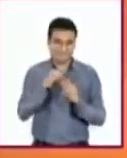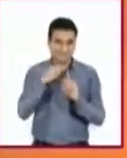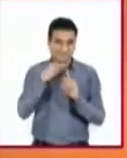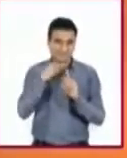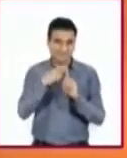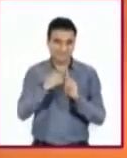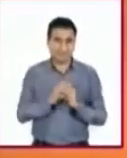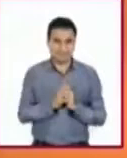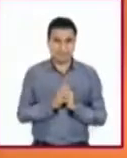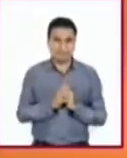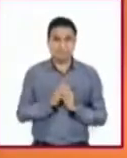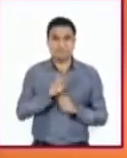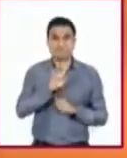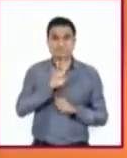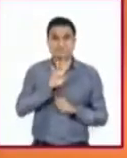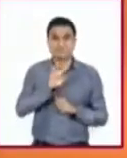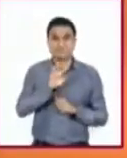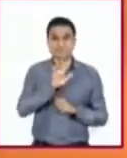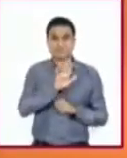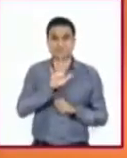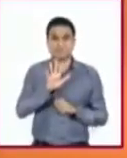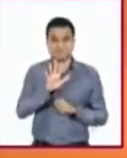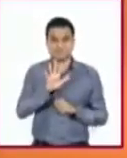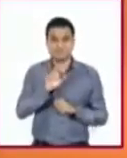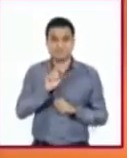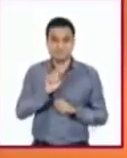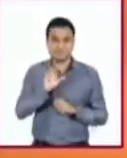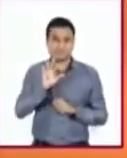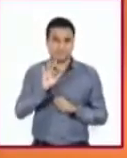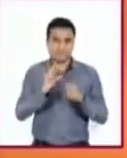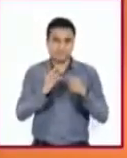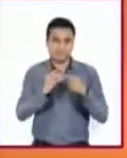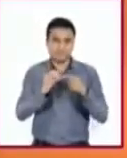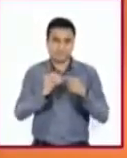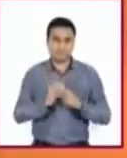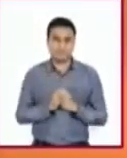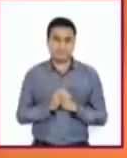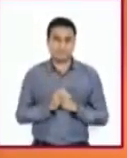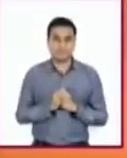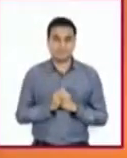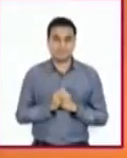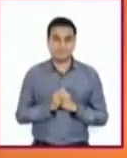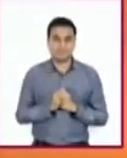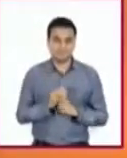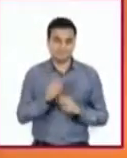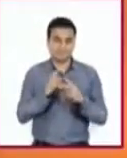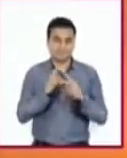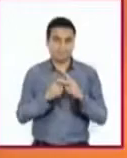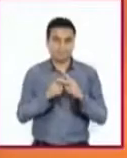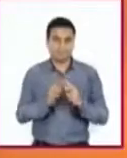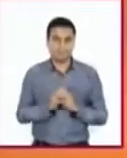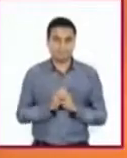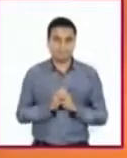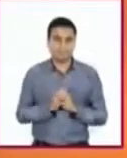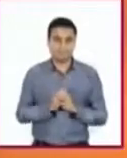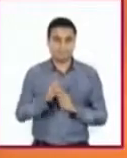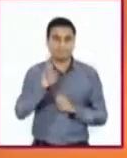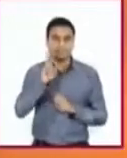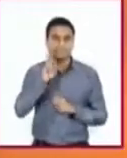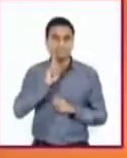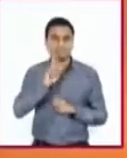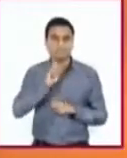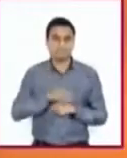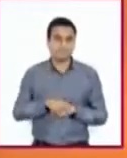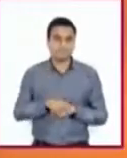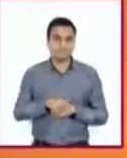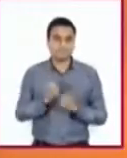y 455 enteros 40 centésimos negativo, es decir, la distancia que hay del